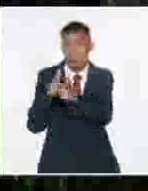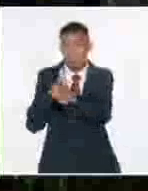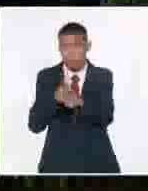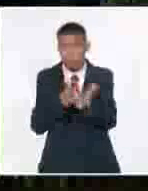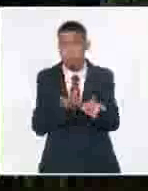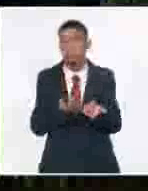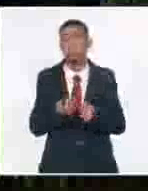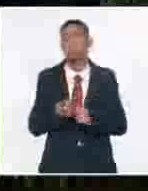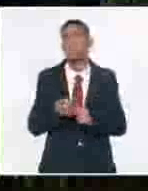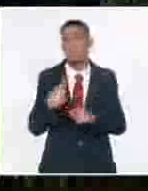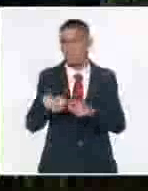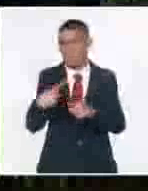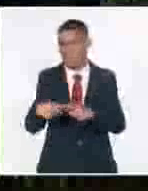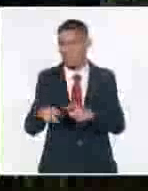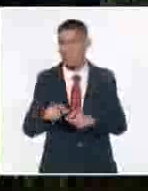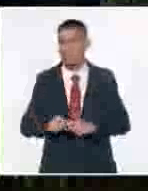humanidad.